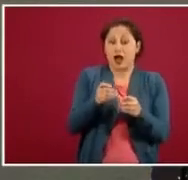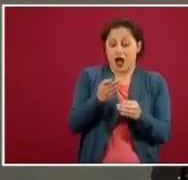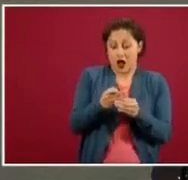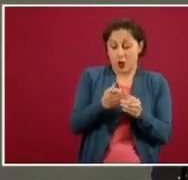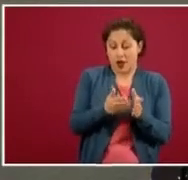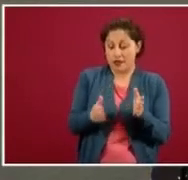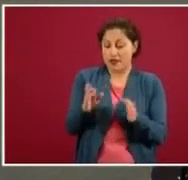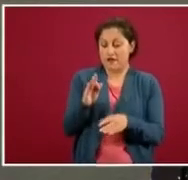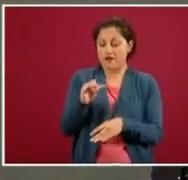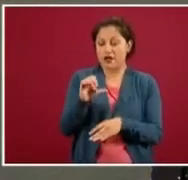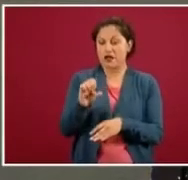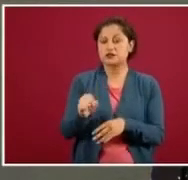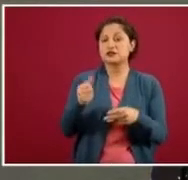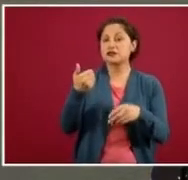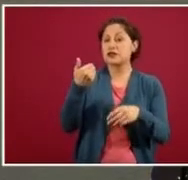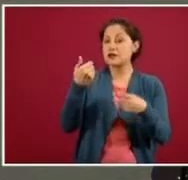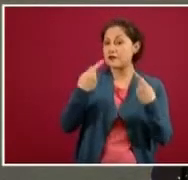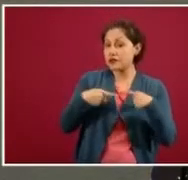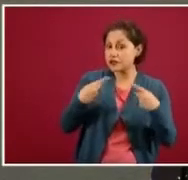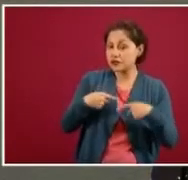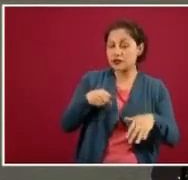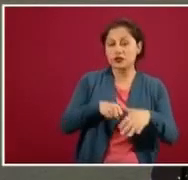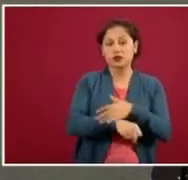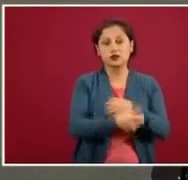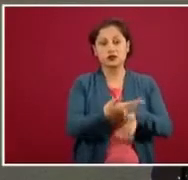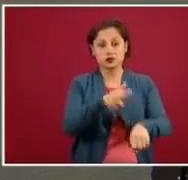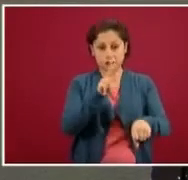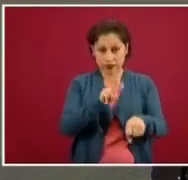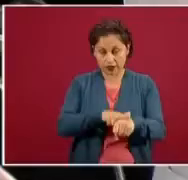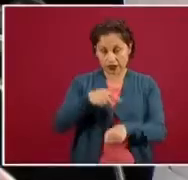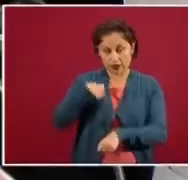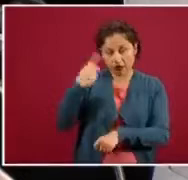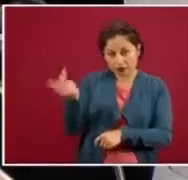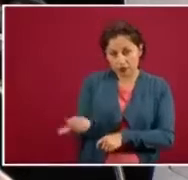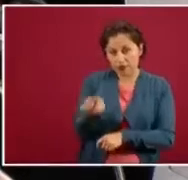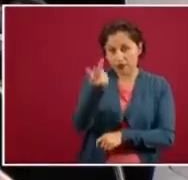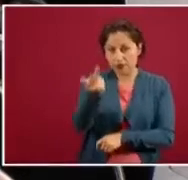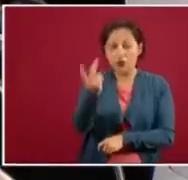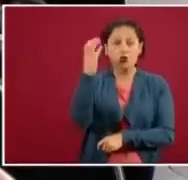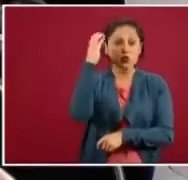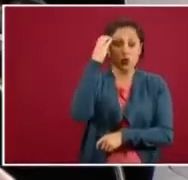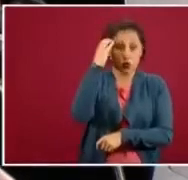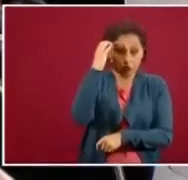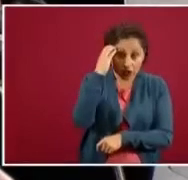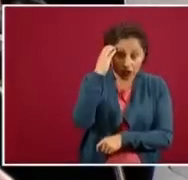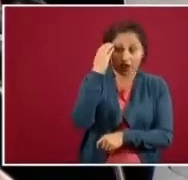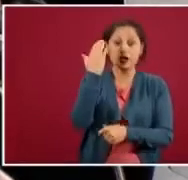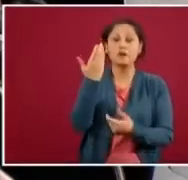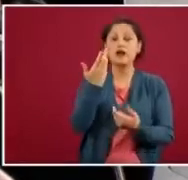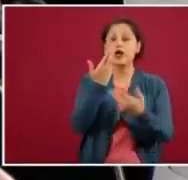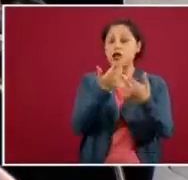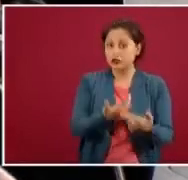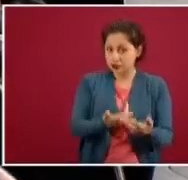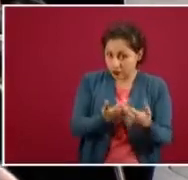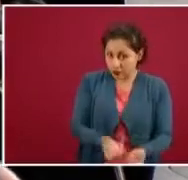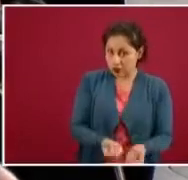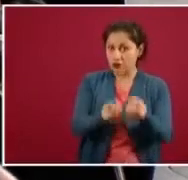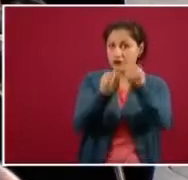número de hospitalizados, ¿cuántas camas, ventiladores hay disponibles ya restando a este grupo de